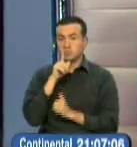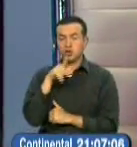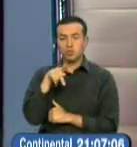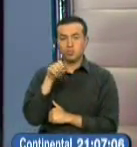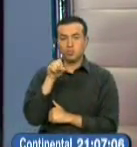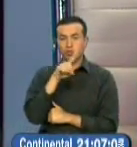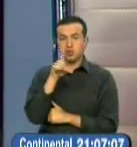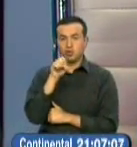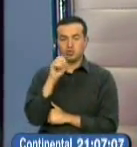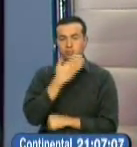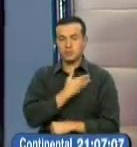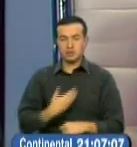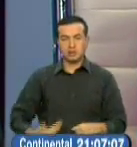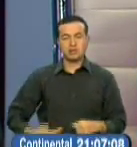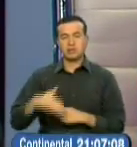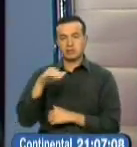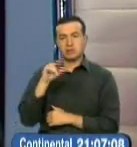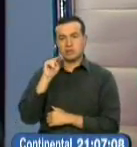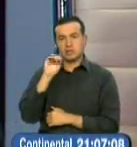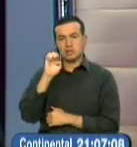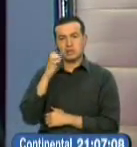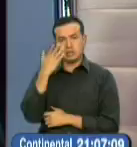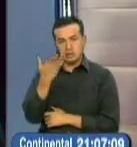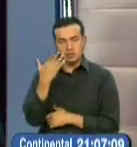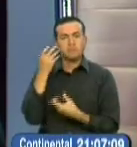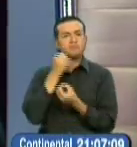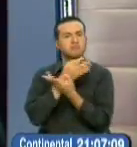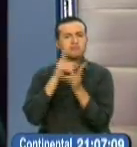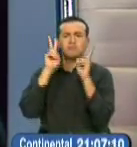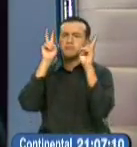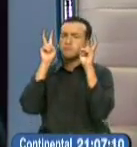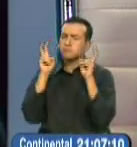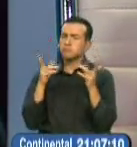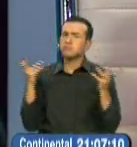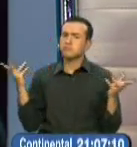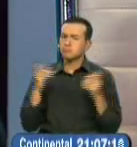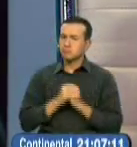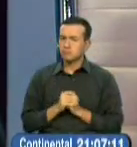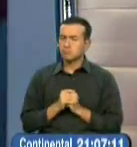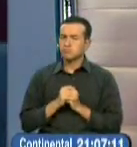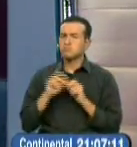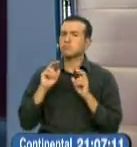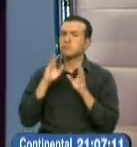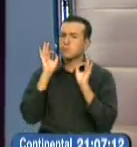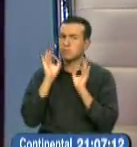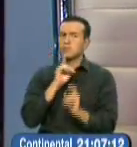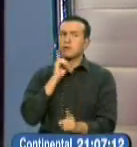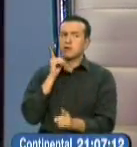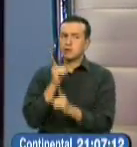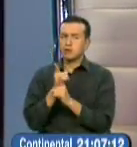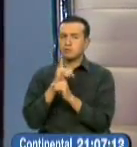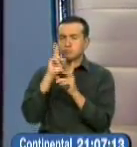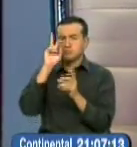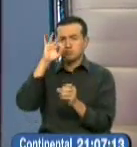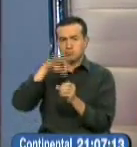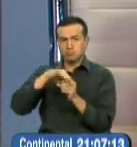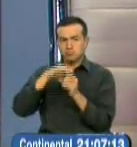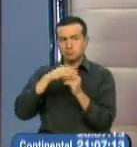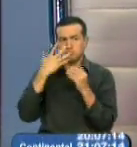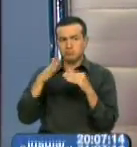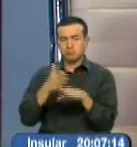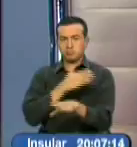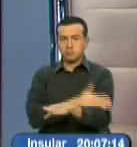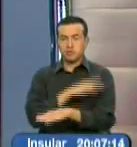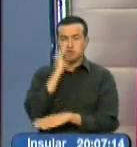Pablo Pozo, presidente del Consejo Nacional Electoral, para aclarar algunos temas que se desprenden justamente de estos comicios que se desarrollaron